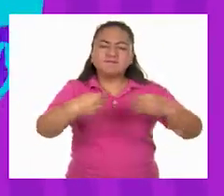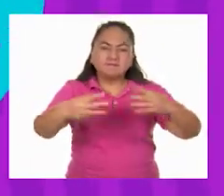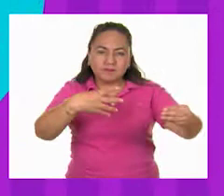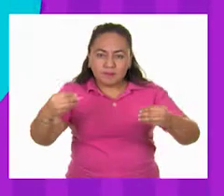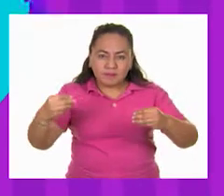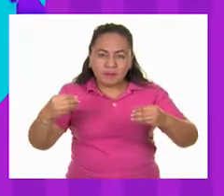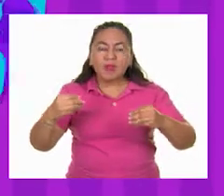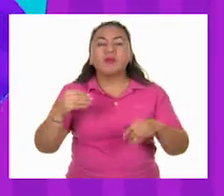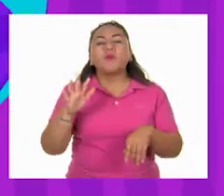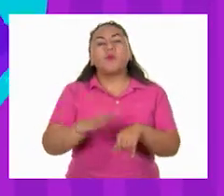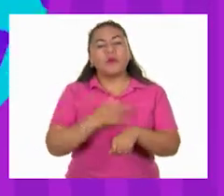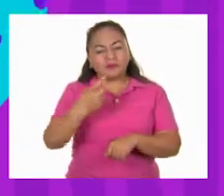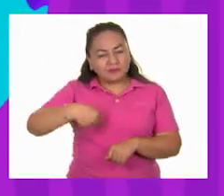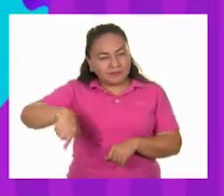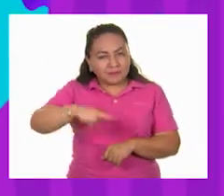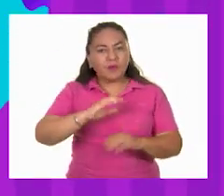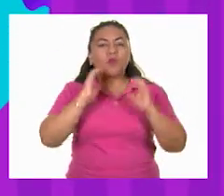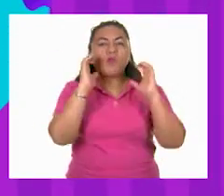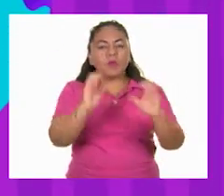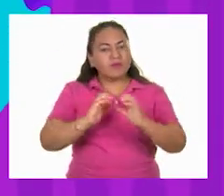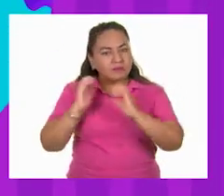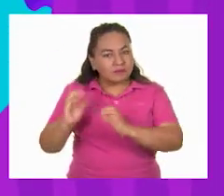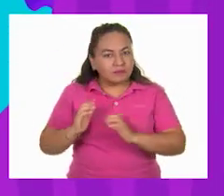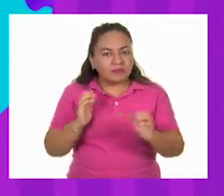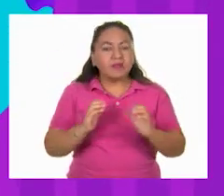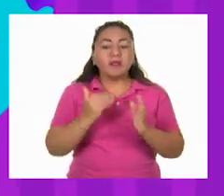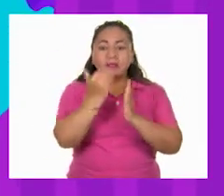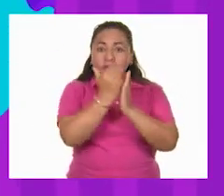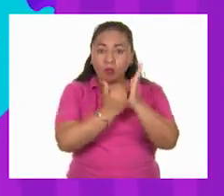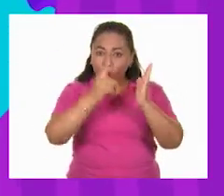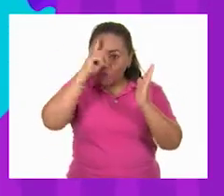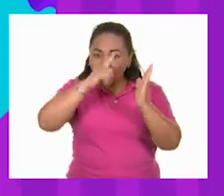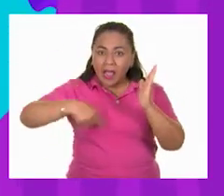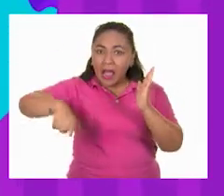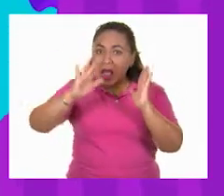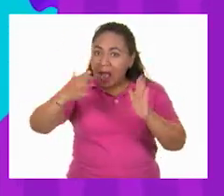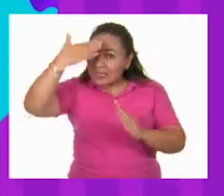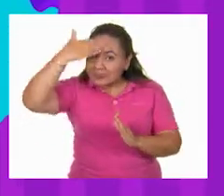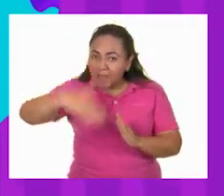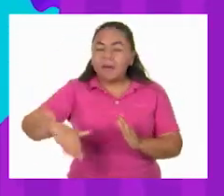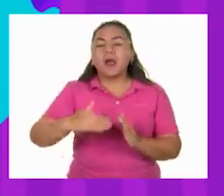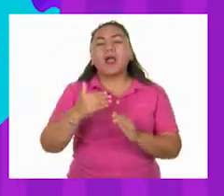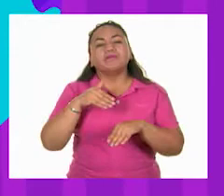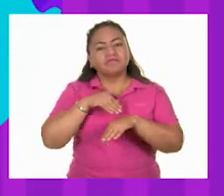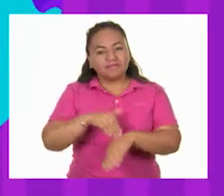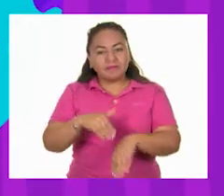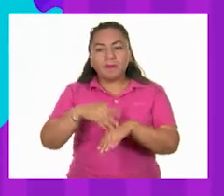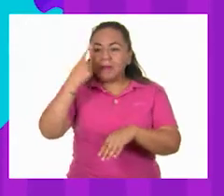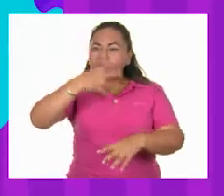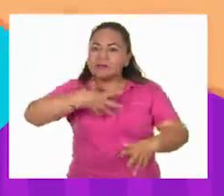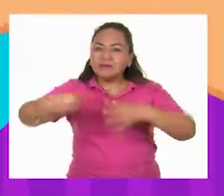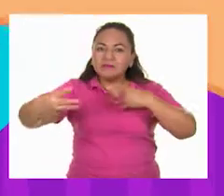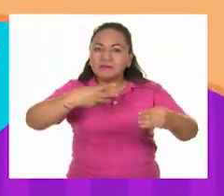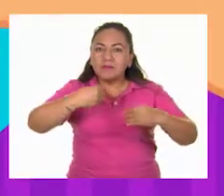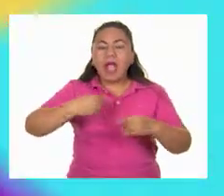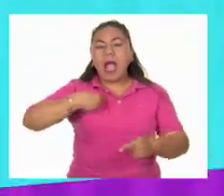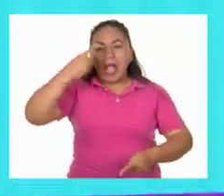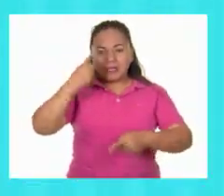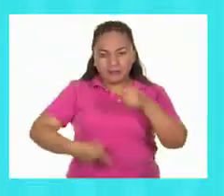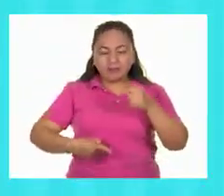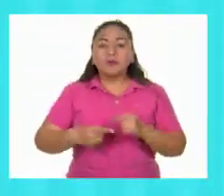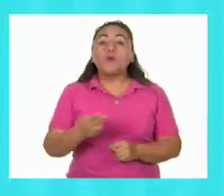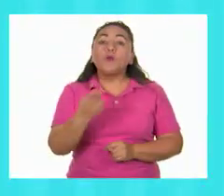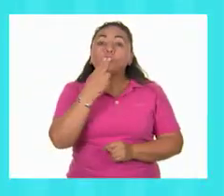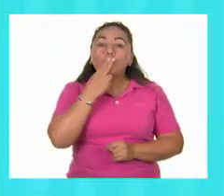personas. Por eso hay que continuar cuidándonos siguiendo las buenas prácticas que ya todos conocemos para evitar contagiarnos.